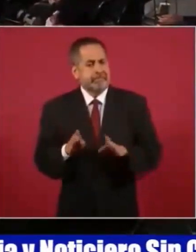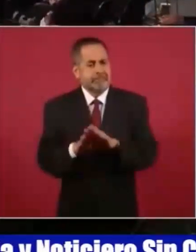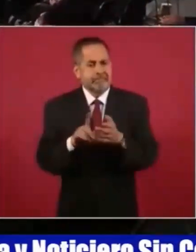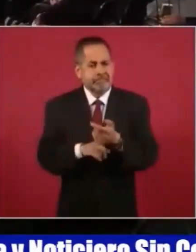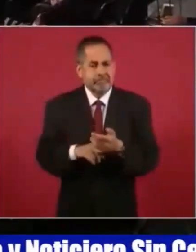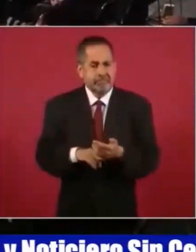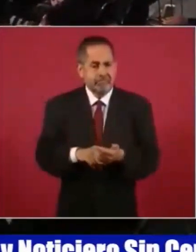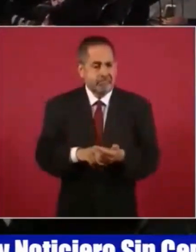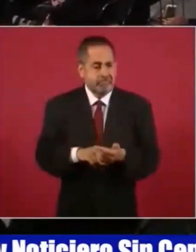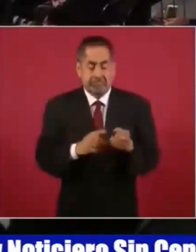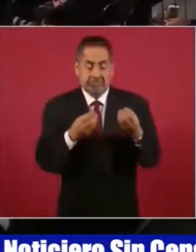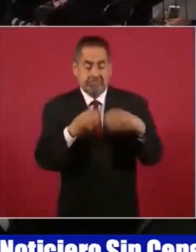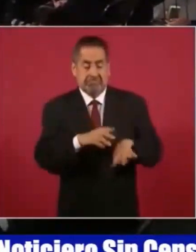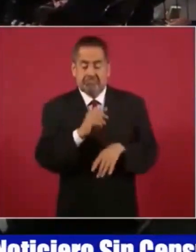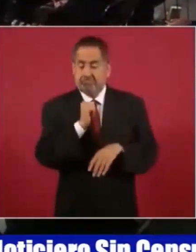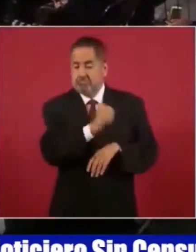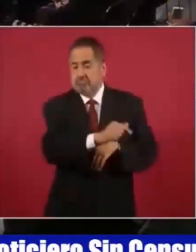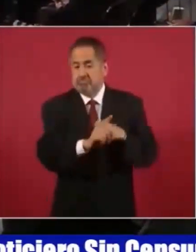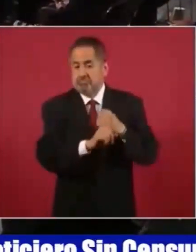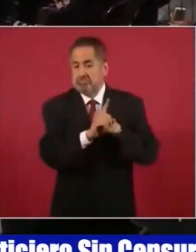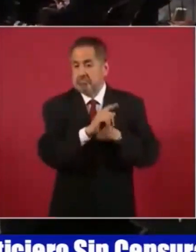y lo dejaron solo.